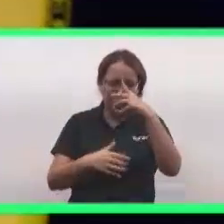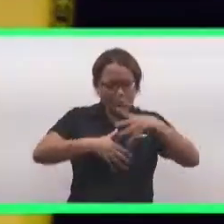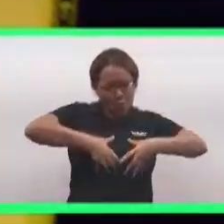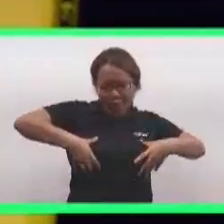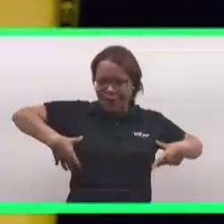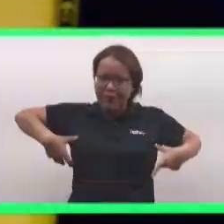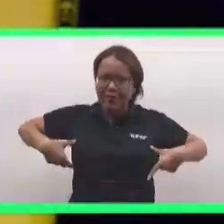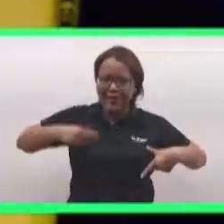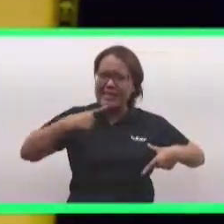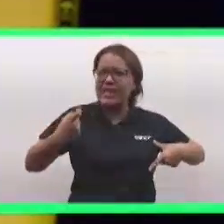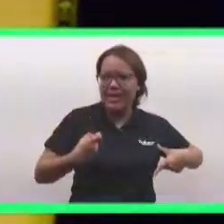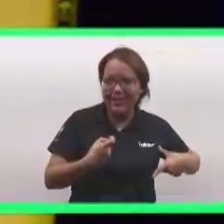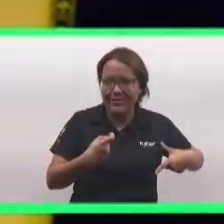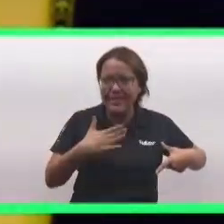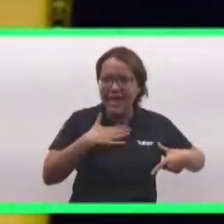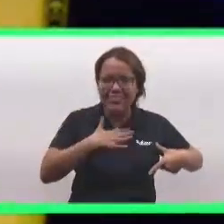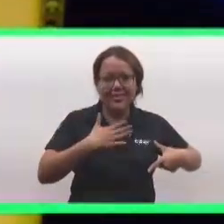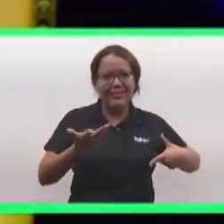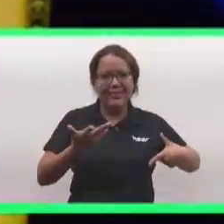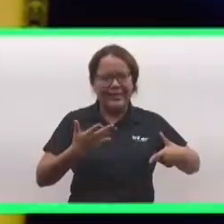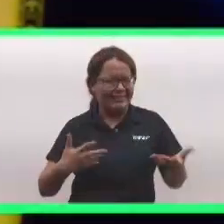tubo?